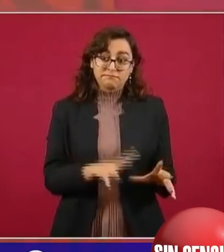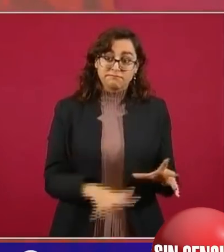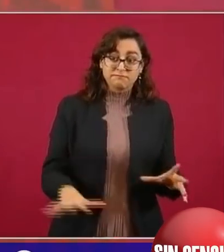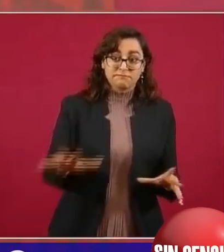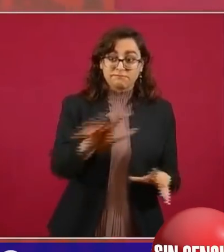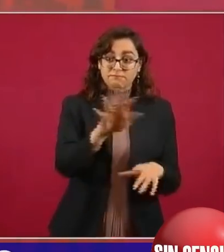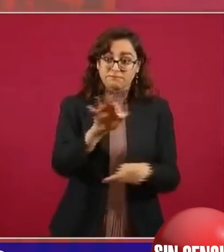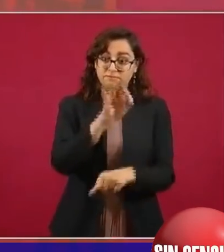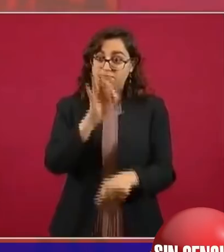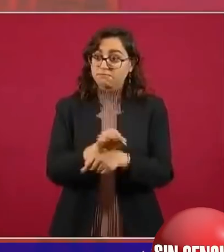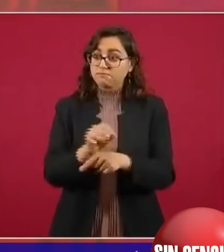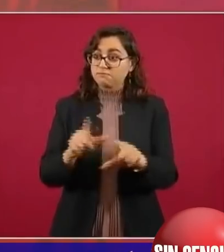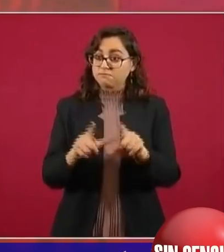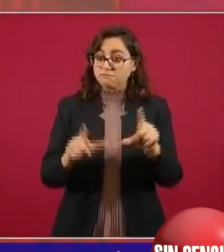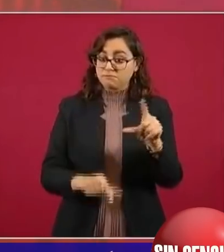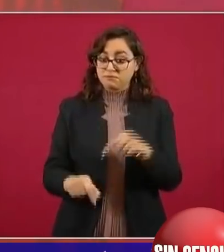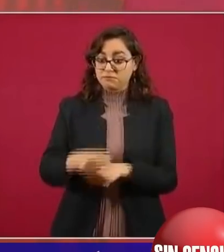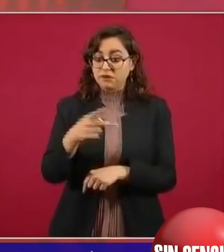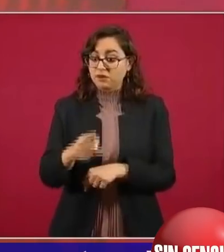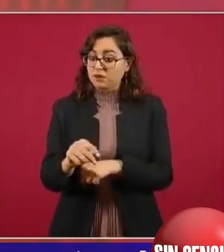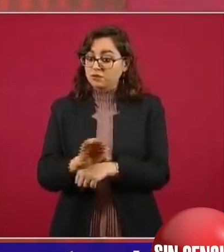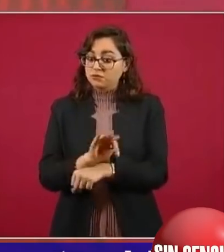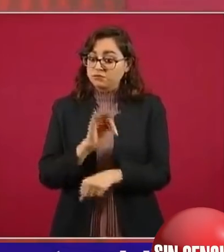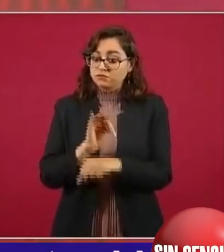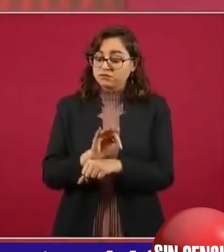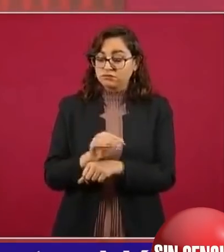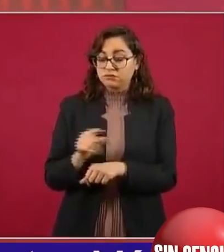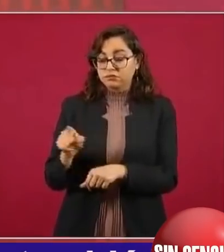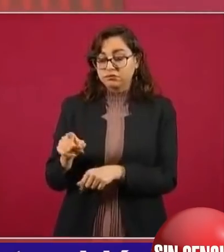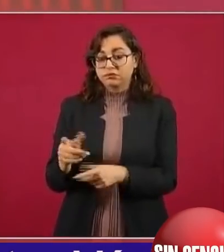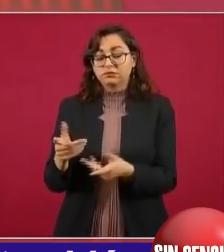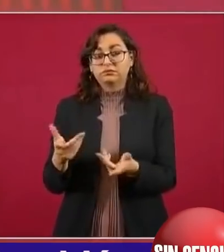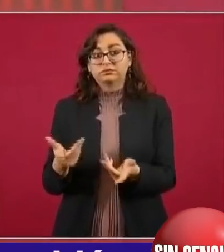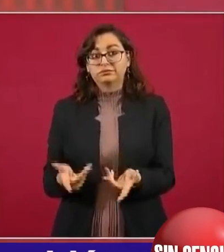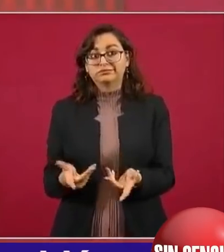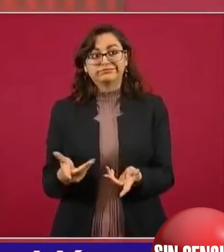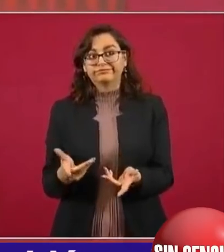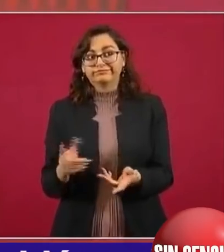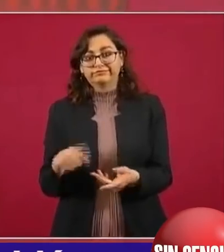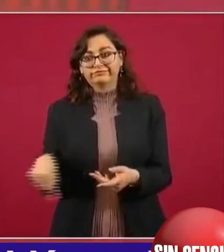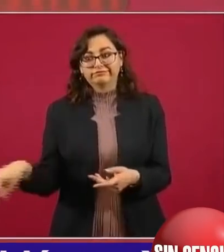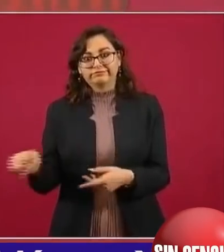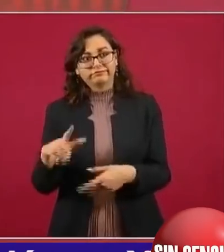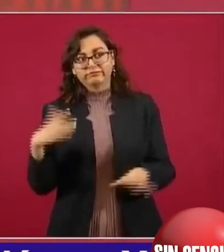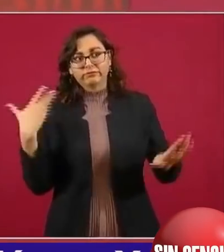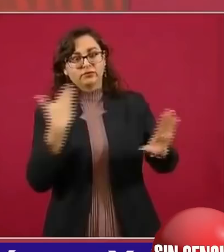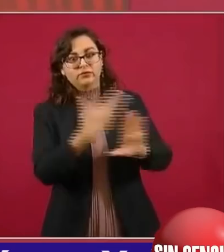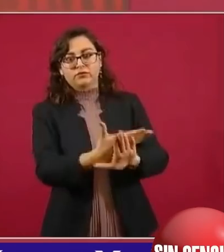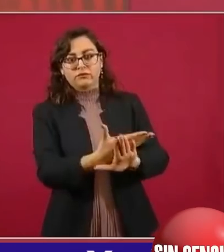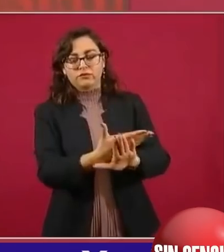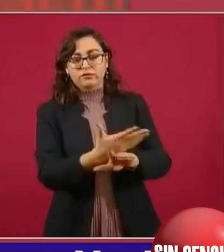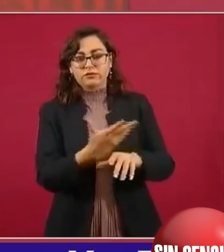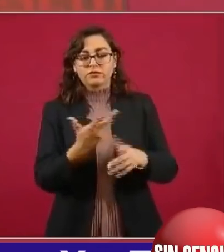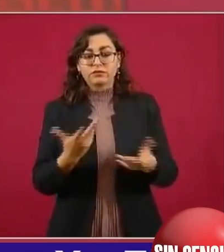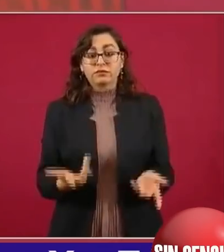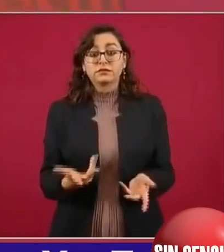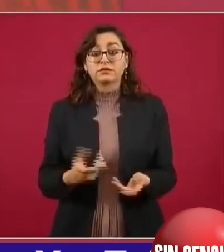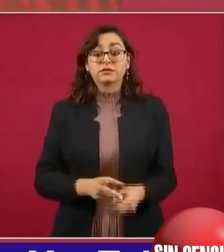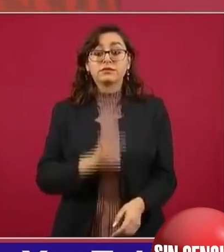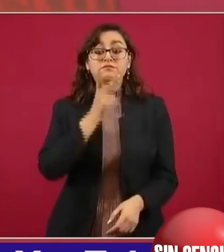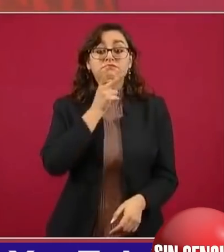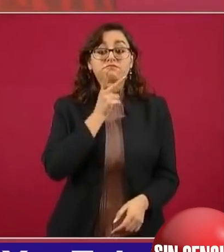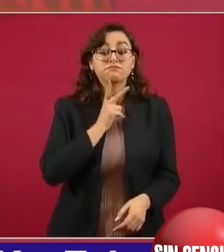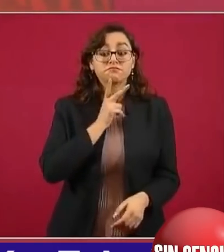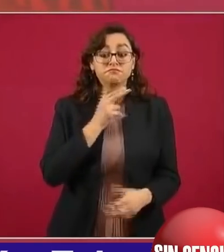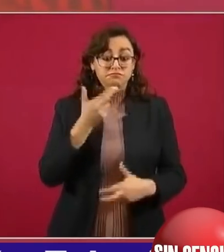popular, patriótica del general Cárdenas, para oponerse a la expropiación petrolera,